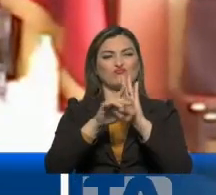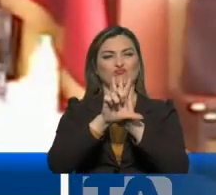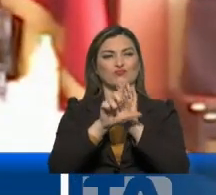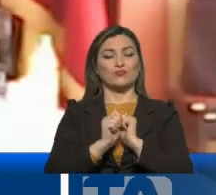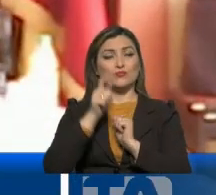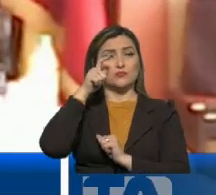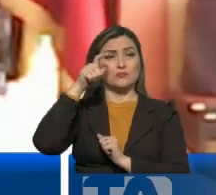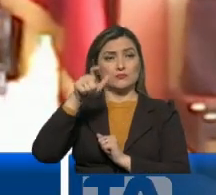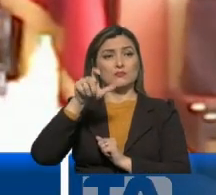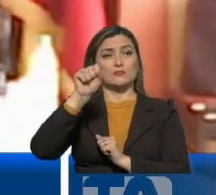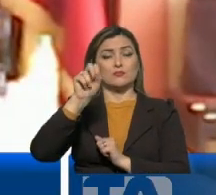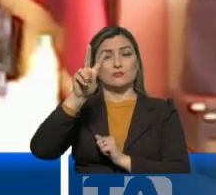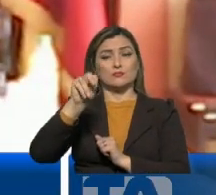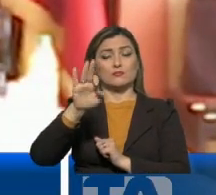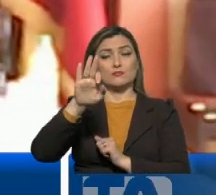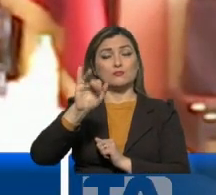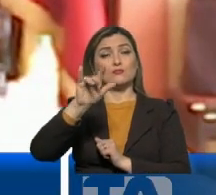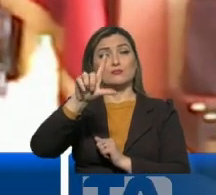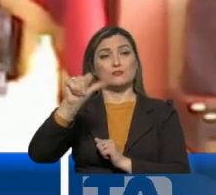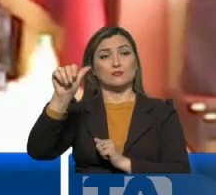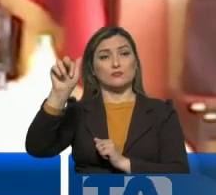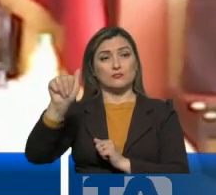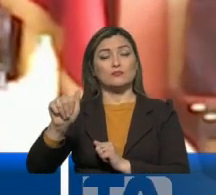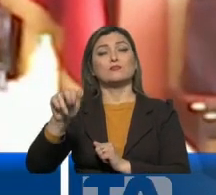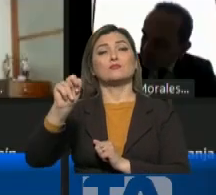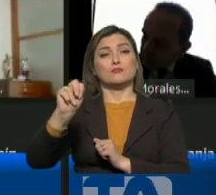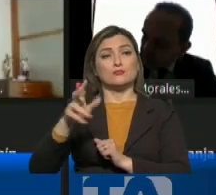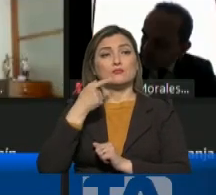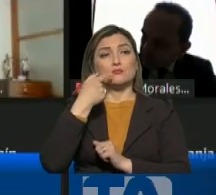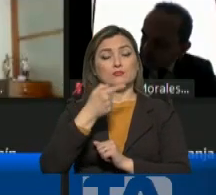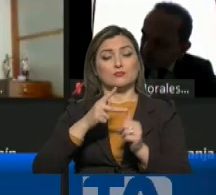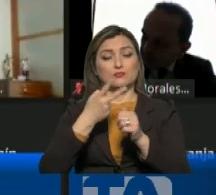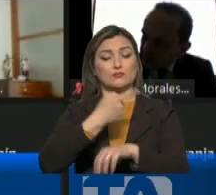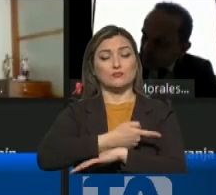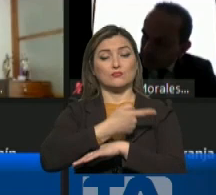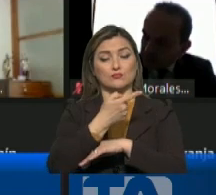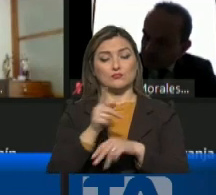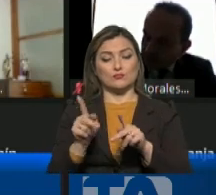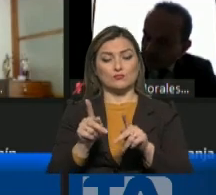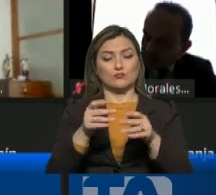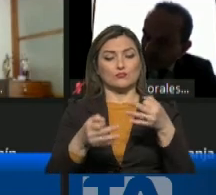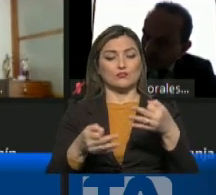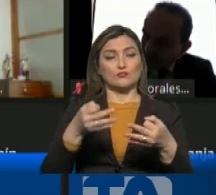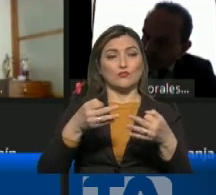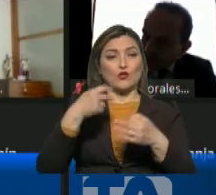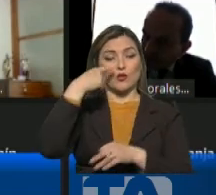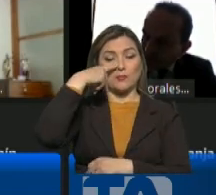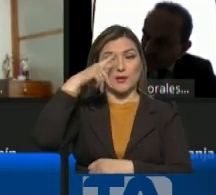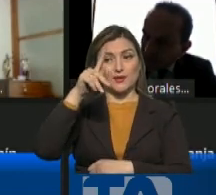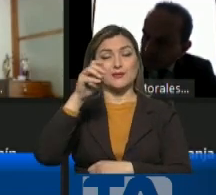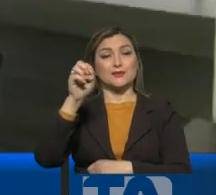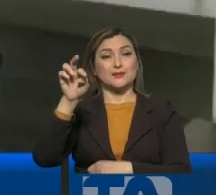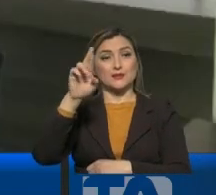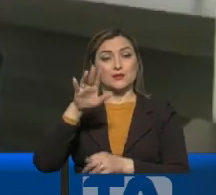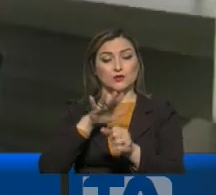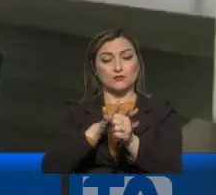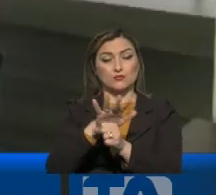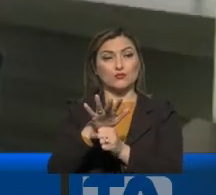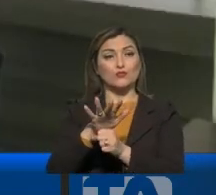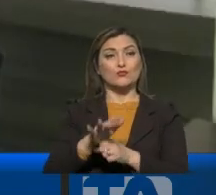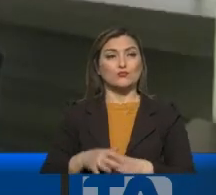santillán también anunciado en este segundo día de audiencia preparatoria de juicio del caso de las pruebas para detección de comida